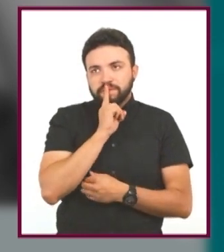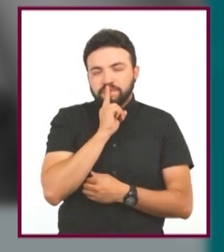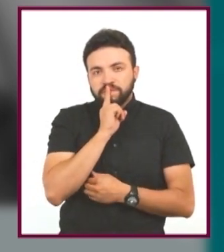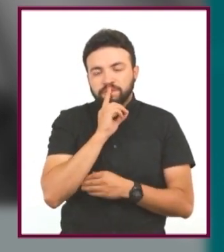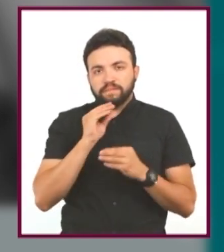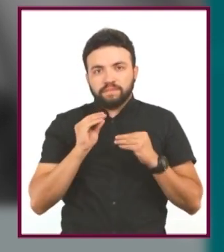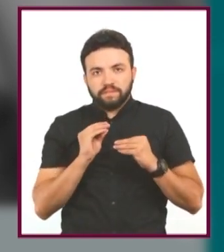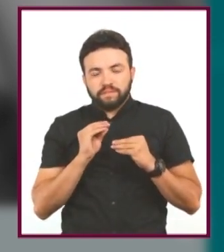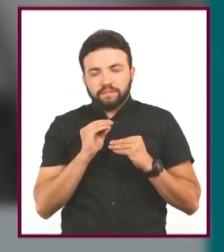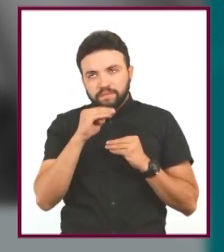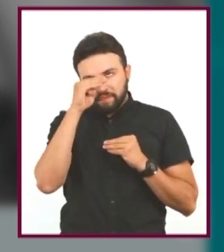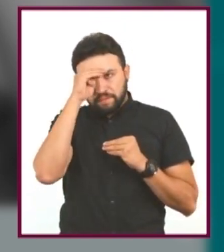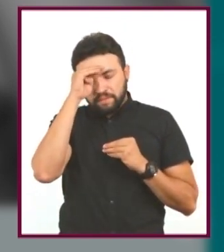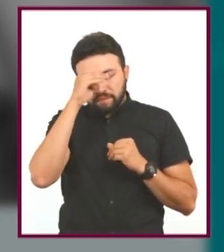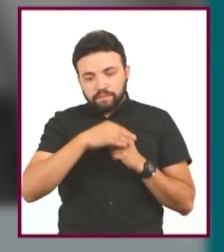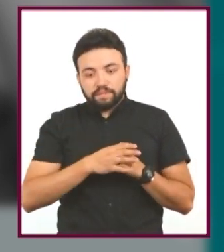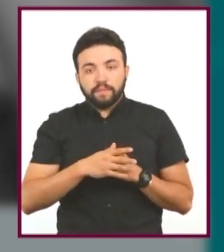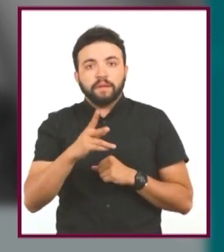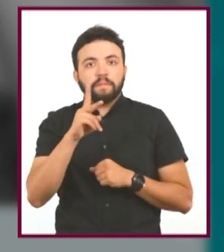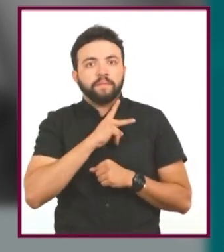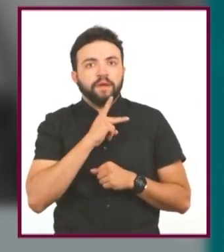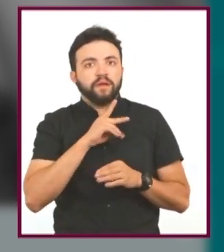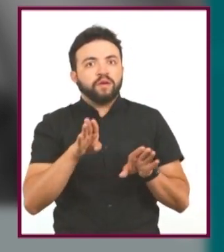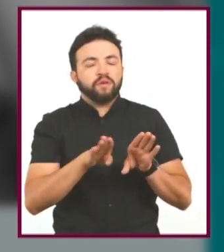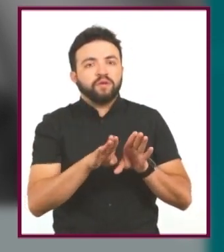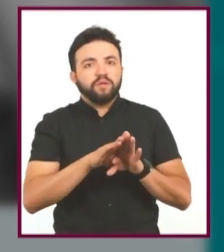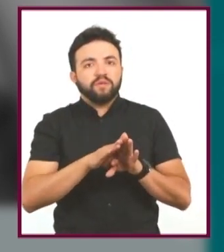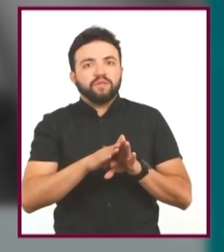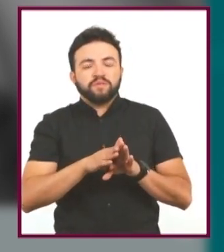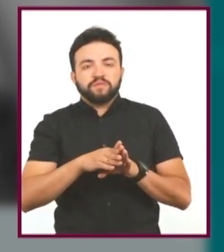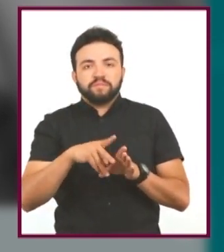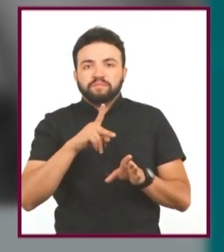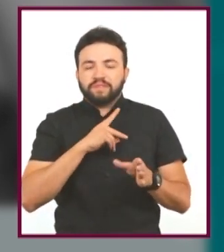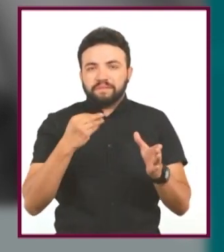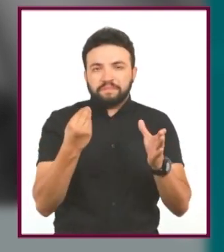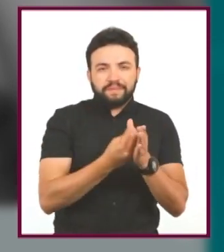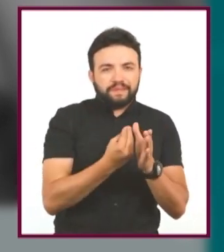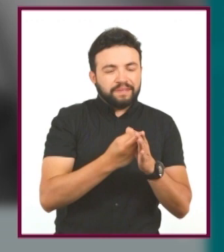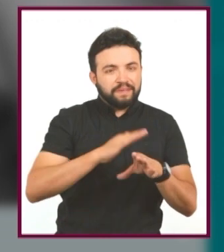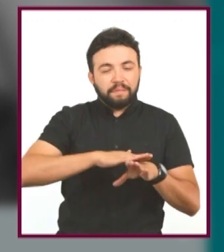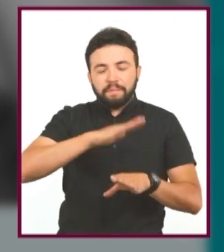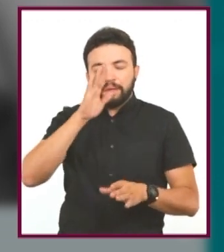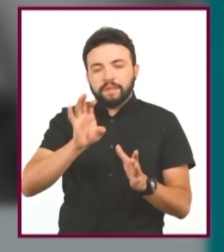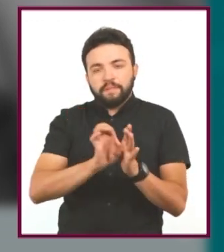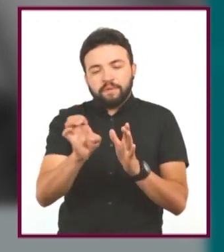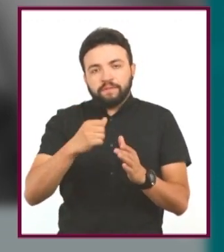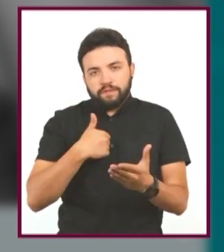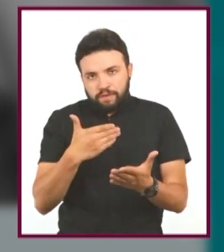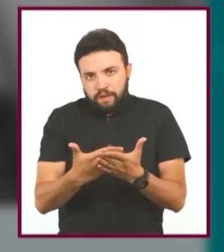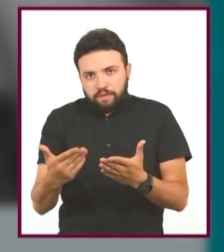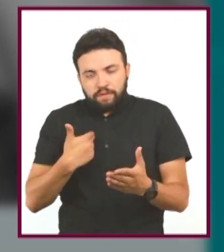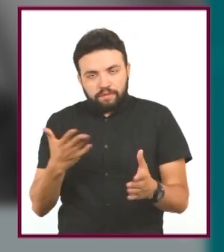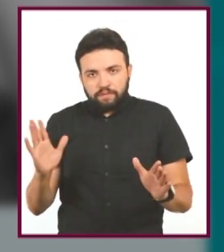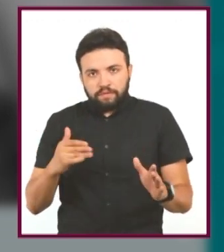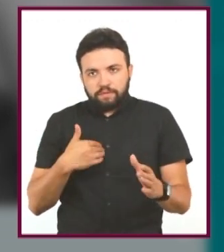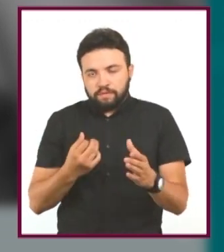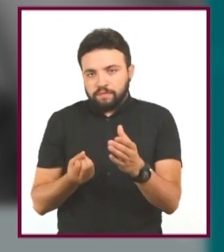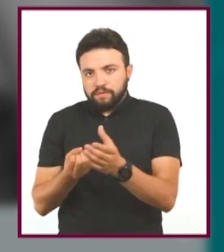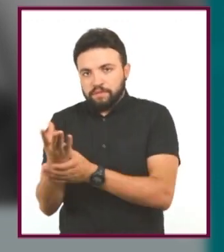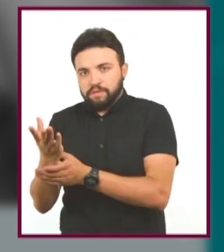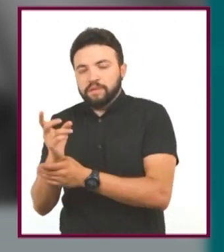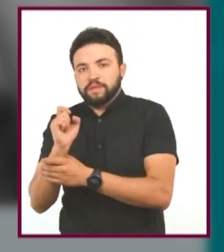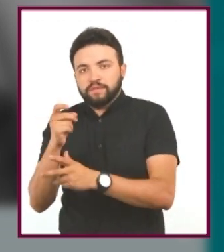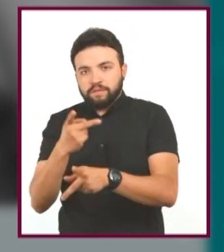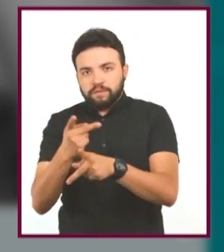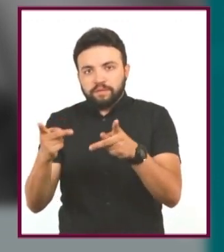Mis decisiones más personales, como ahorita que ya voy a salir del bachillerato y estoy en